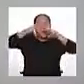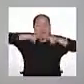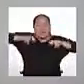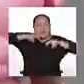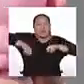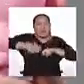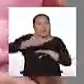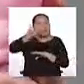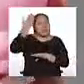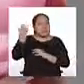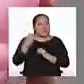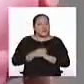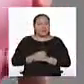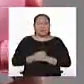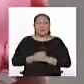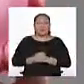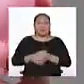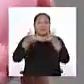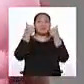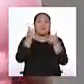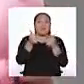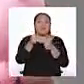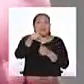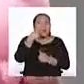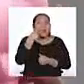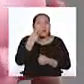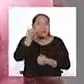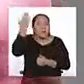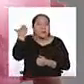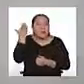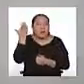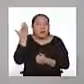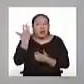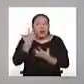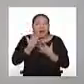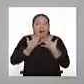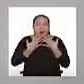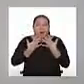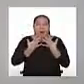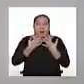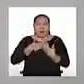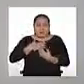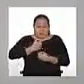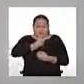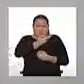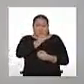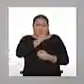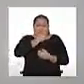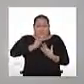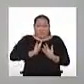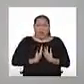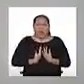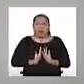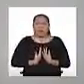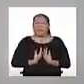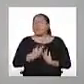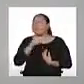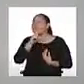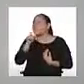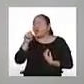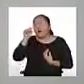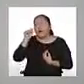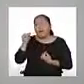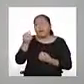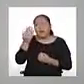nuestro pasado. ¿Qué? ¿Saben todo de mi pasado? ¡Qué miedo! ¡Es mi intimidad! No, Tocino, no